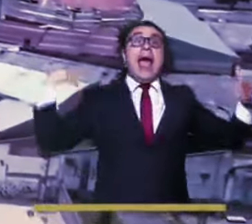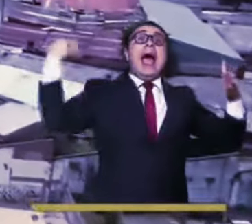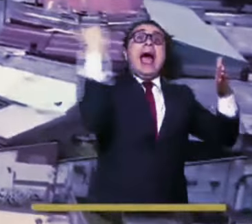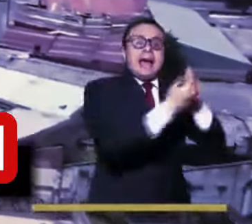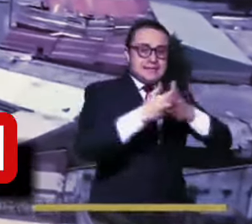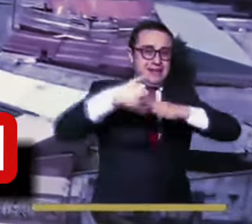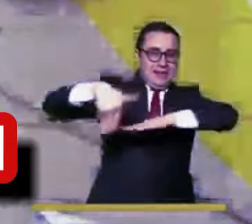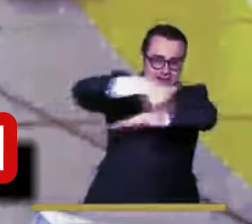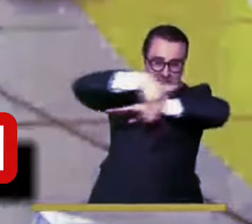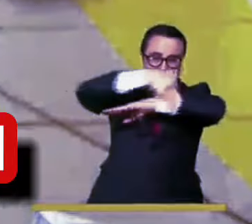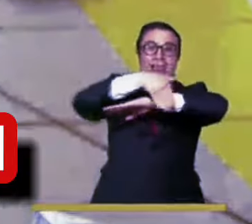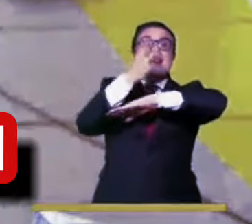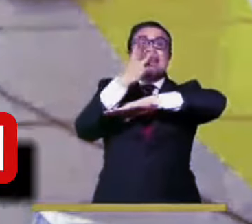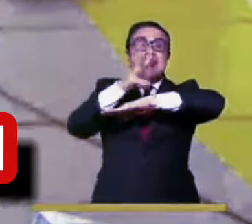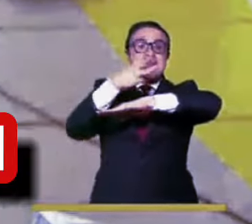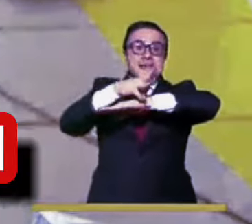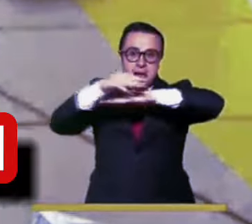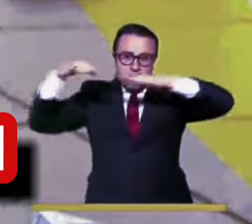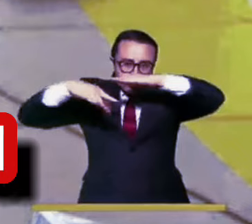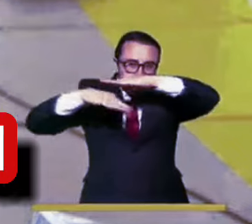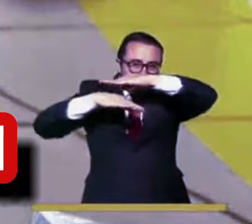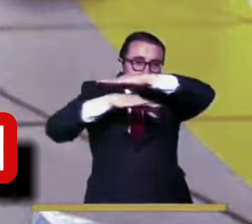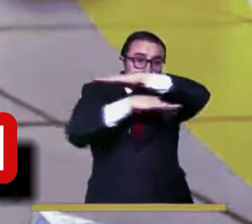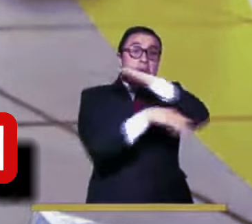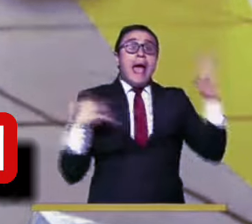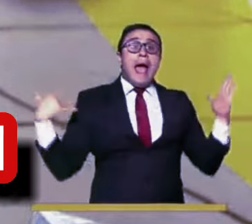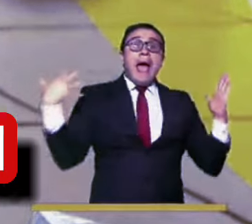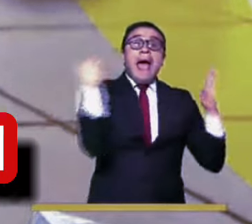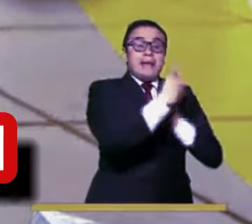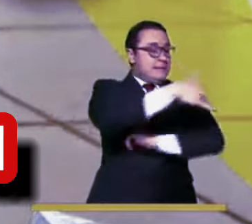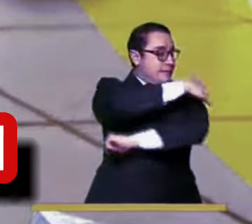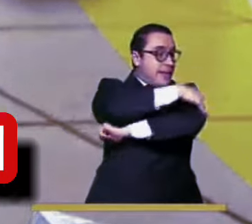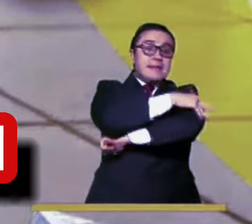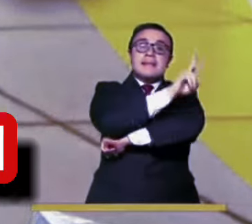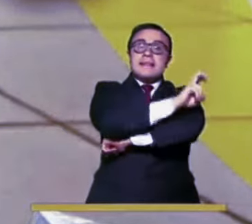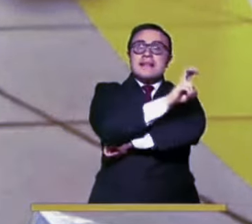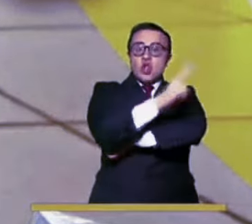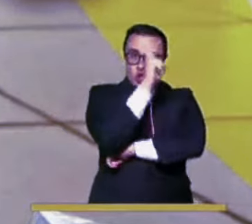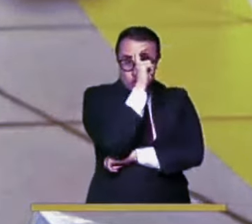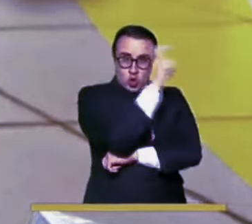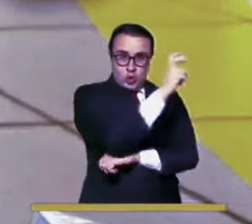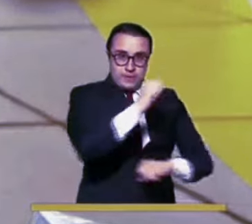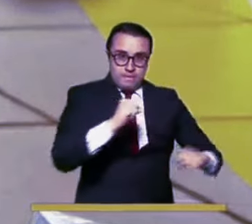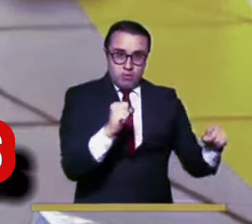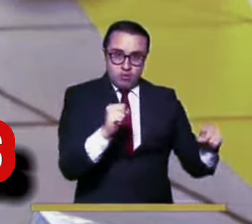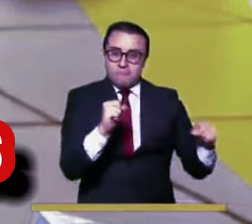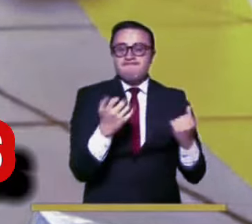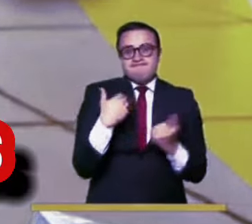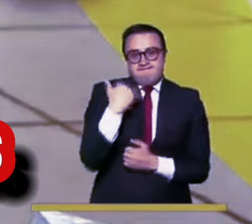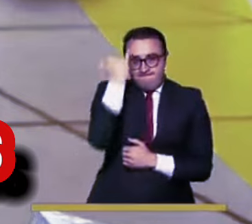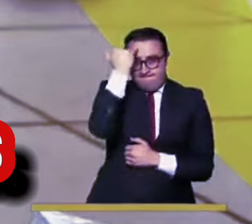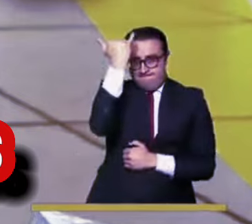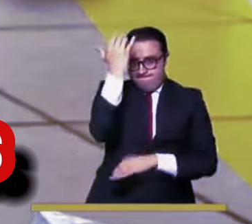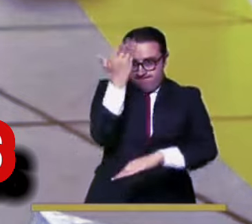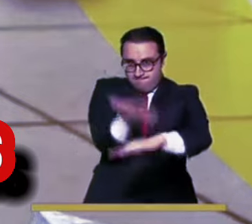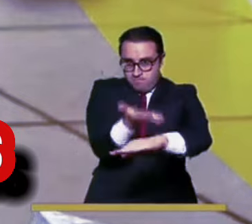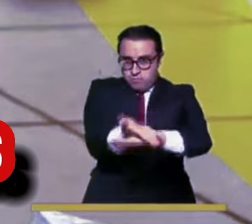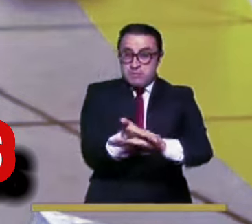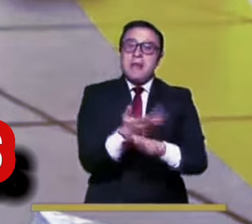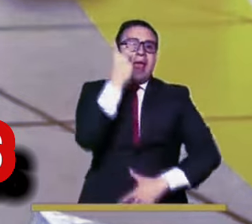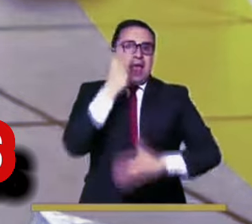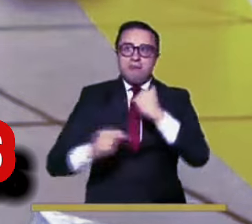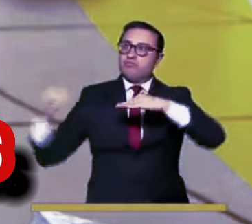13 y por ahí seguir hasta la calle 72 en el norte de la ciudad. La nueva alternativa